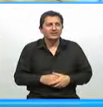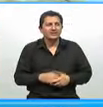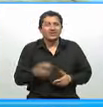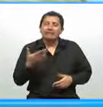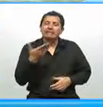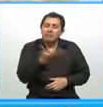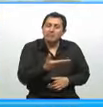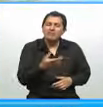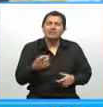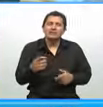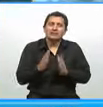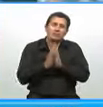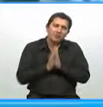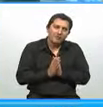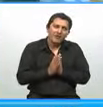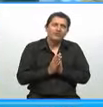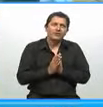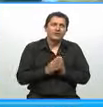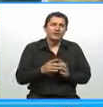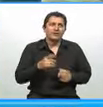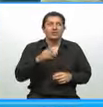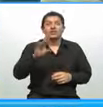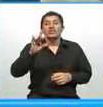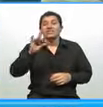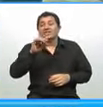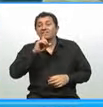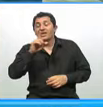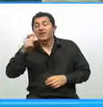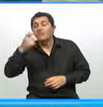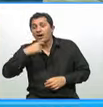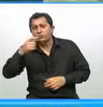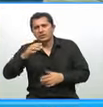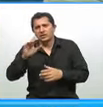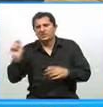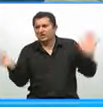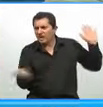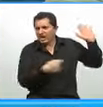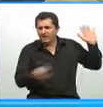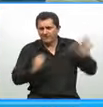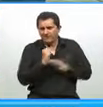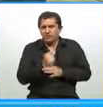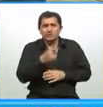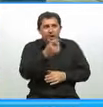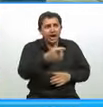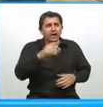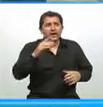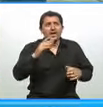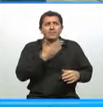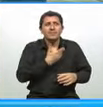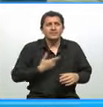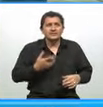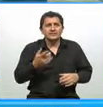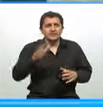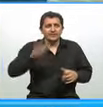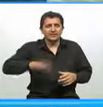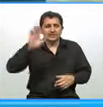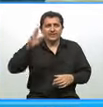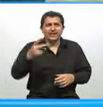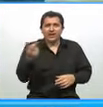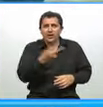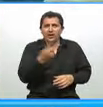estamos pidiendo, por favor, porque Bauza se sabe que juega muy bien al tenis, quiero verlo a Matías con la pelota de básquet, que se anime solamente un doble. Pero corresponde entrenador con